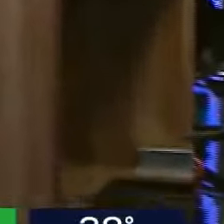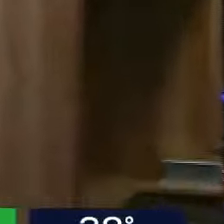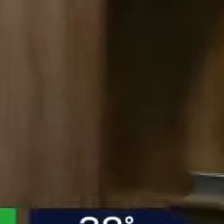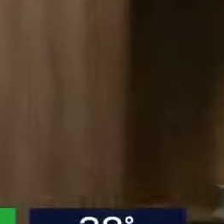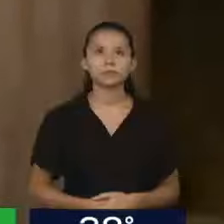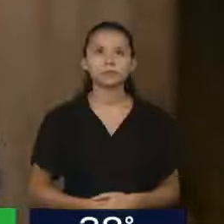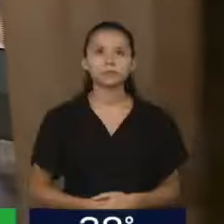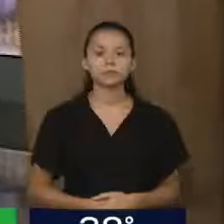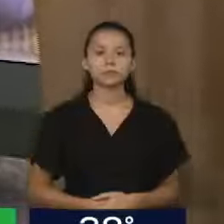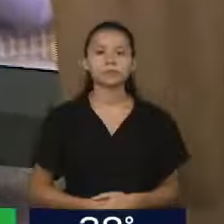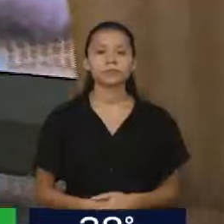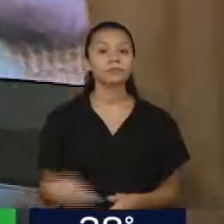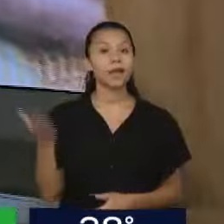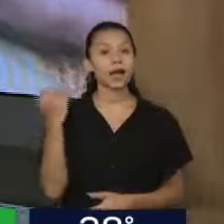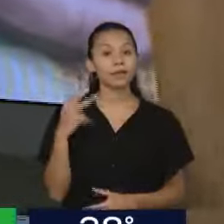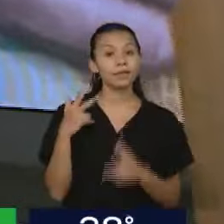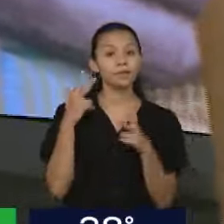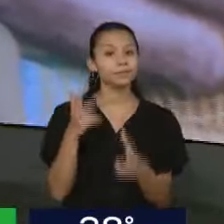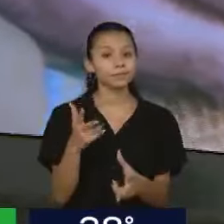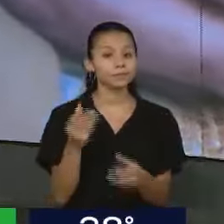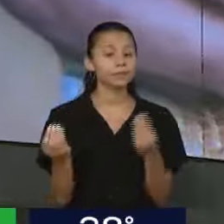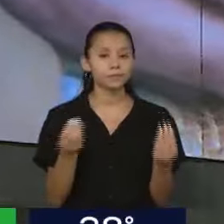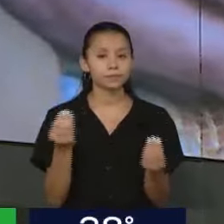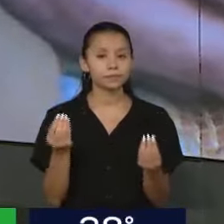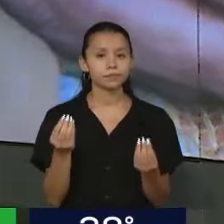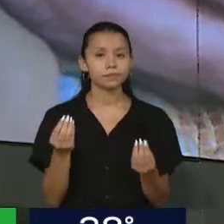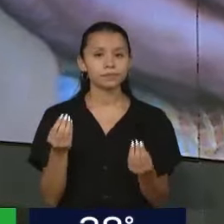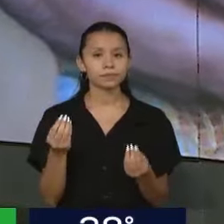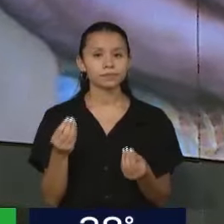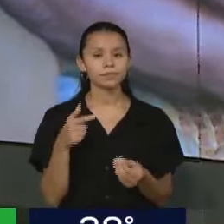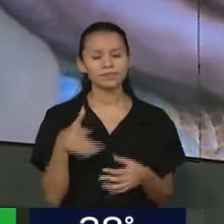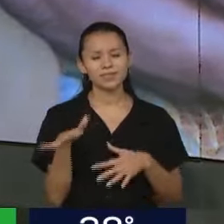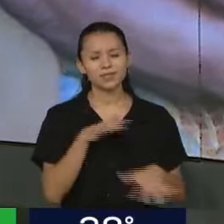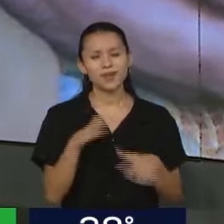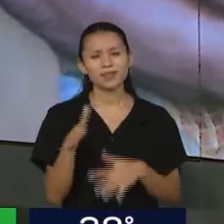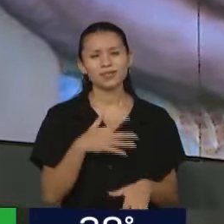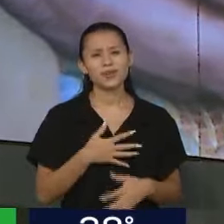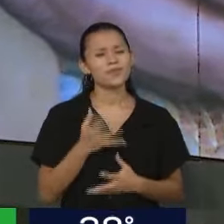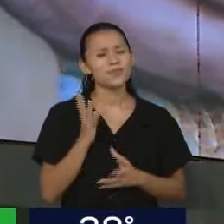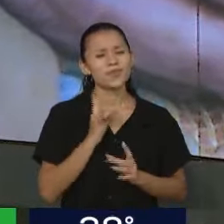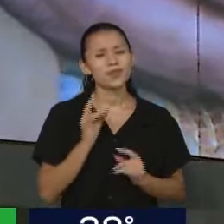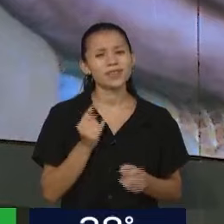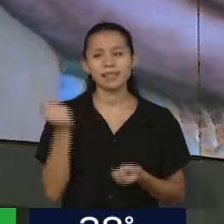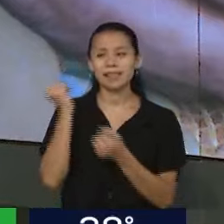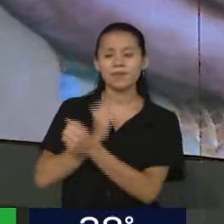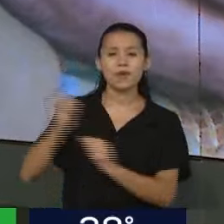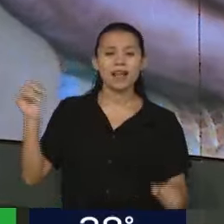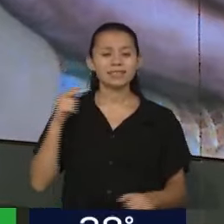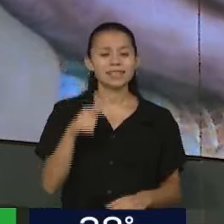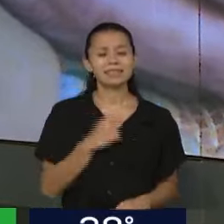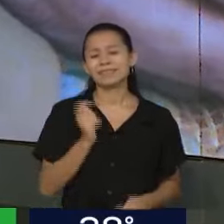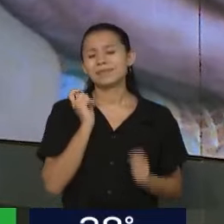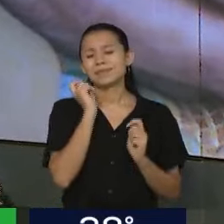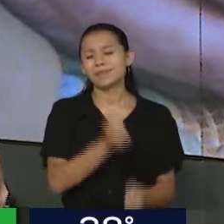Decíamos que es una de las deudas más dolorosas de la democracia, los extraordinarios índices de pobreza